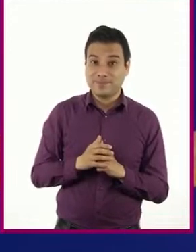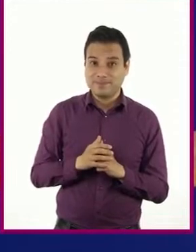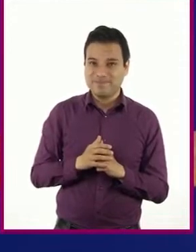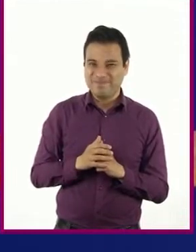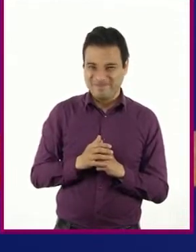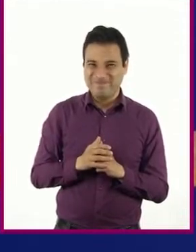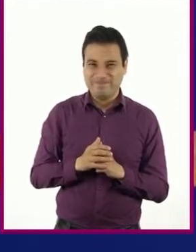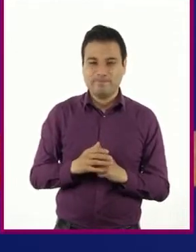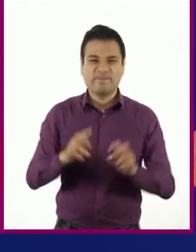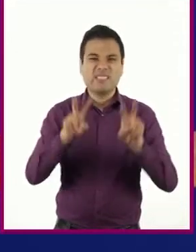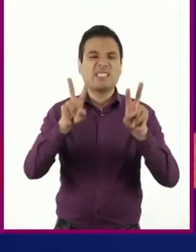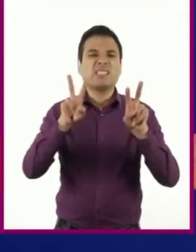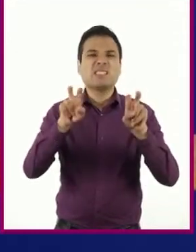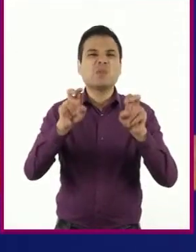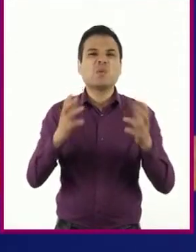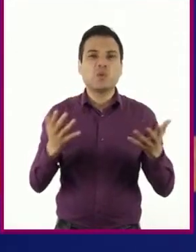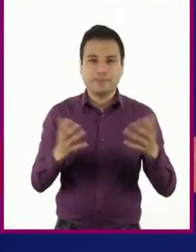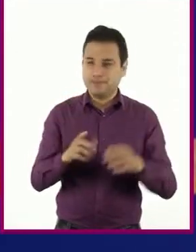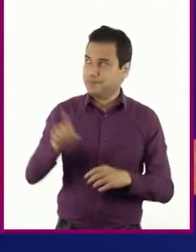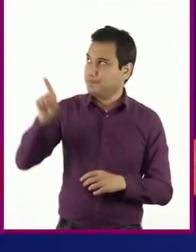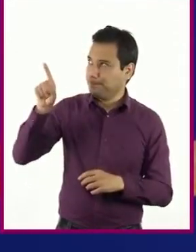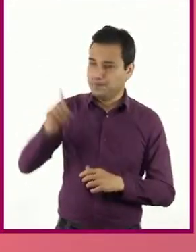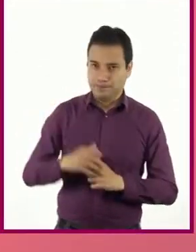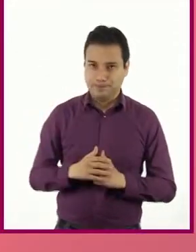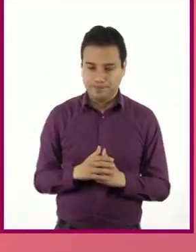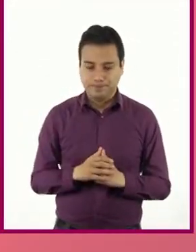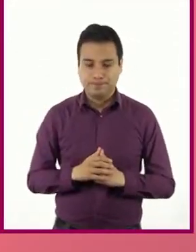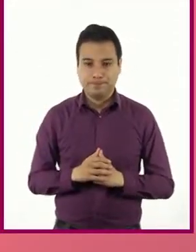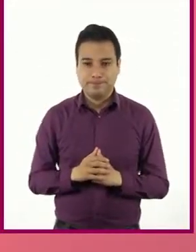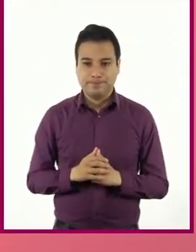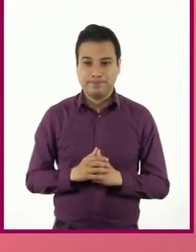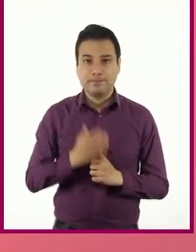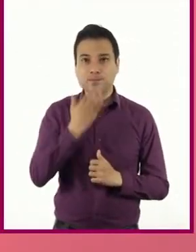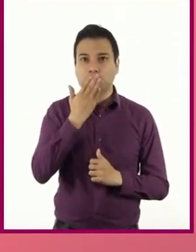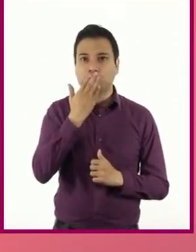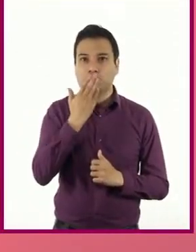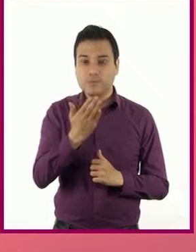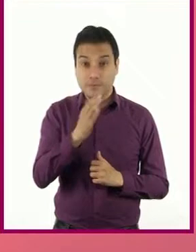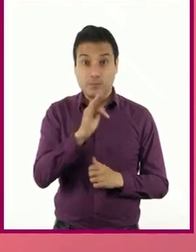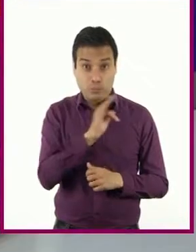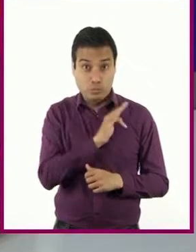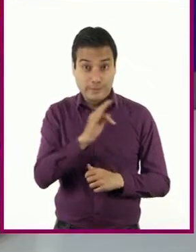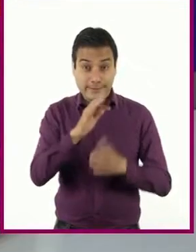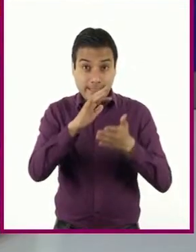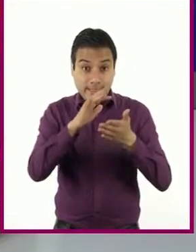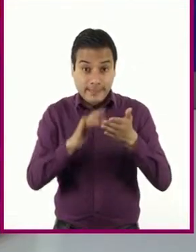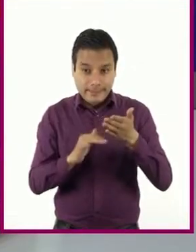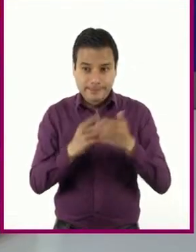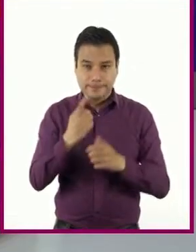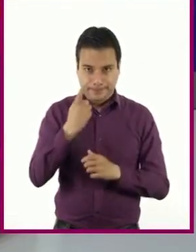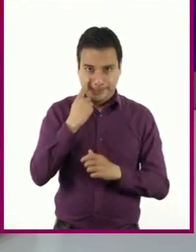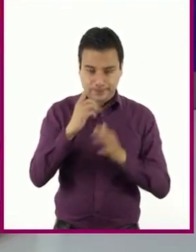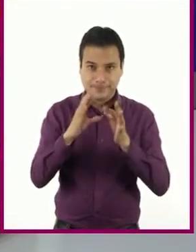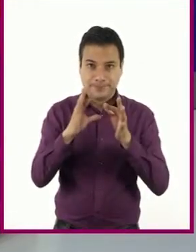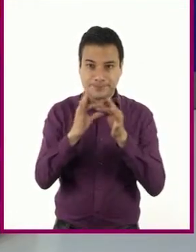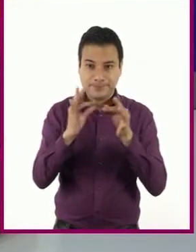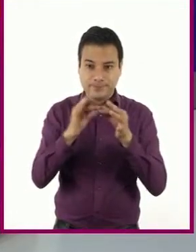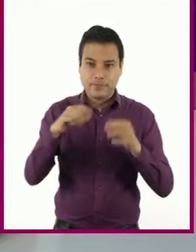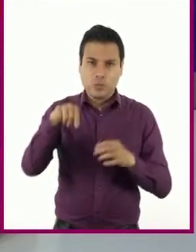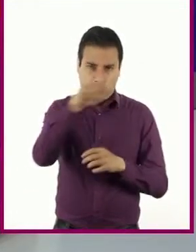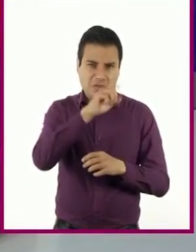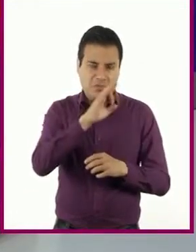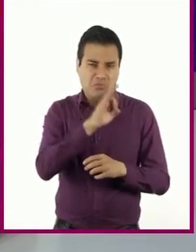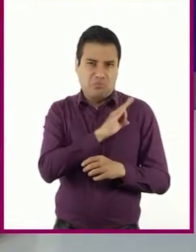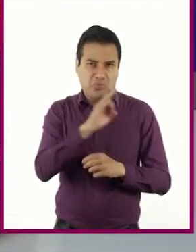Montemayor y lleva por nombre Cuando muere una lengua. ¡Qué bueno! ¿Podrías leernos, por favor? Por supuesto. En casa pueden buscar el